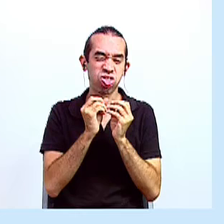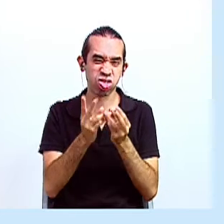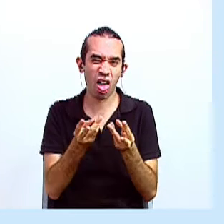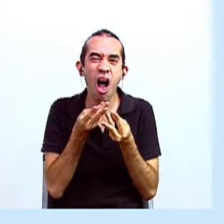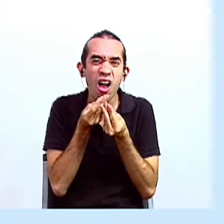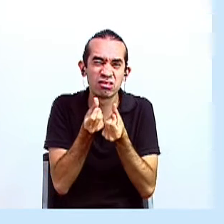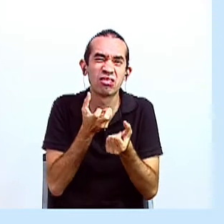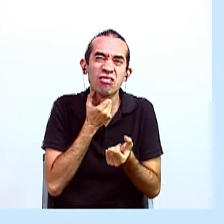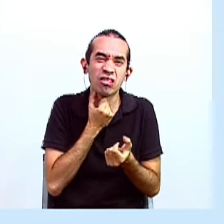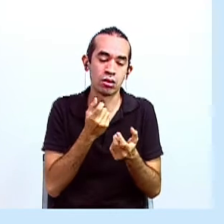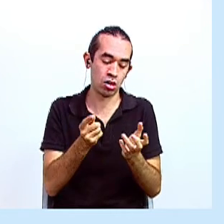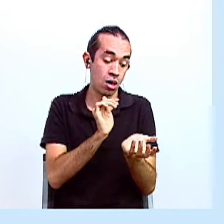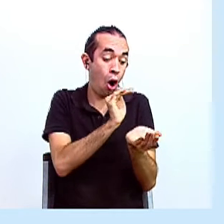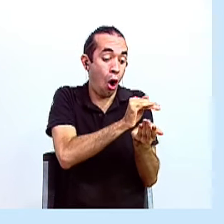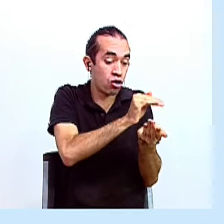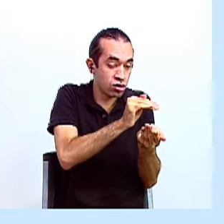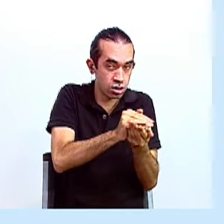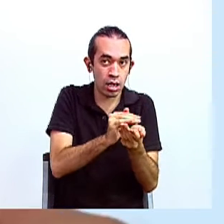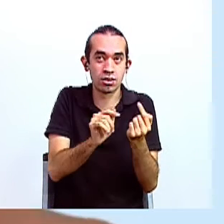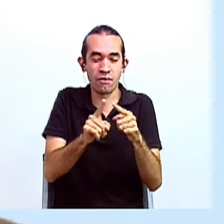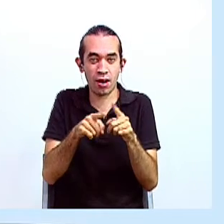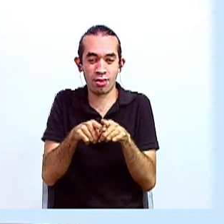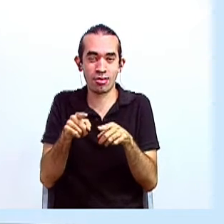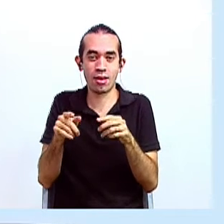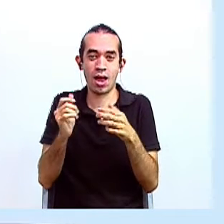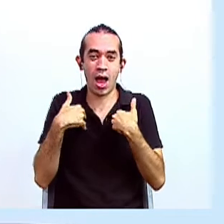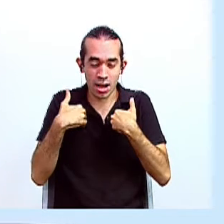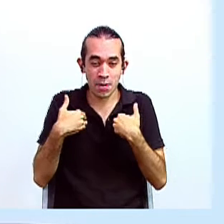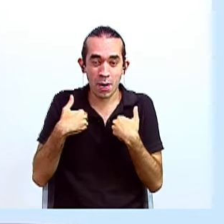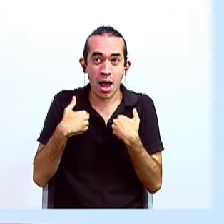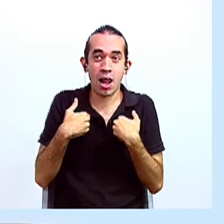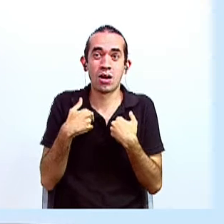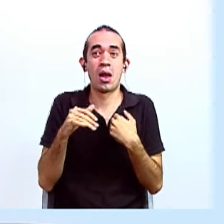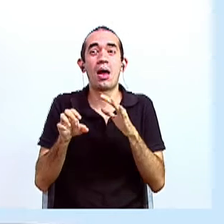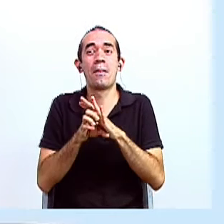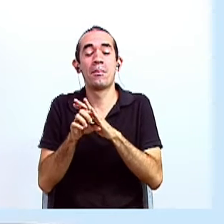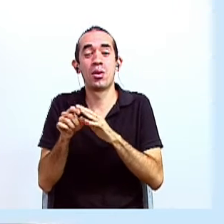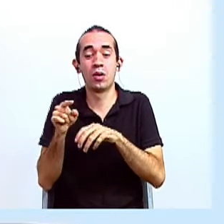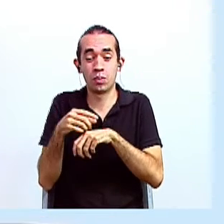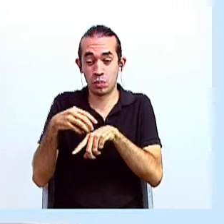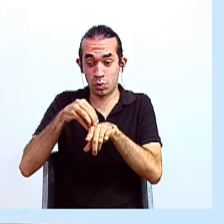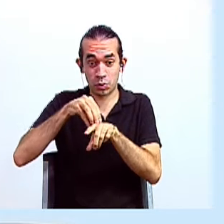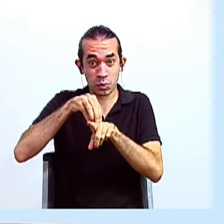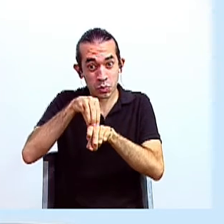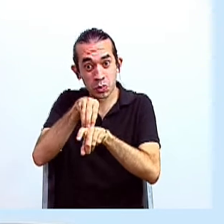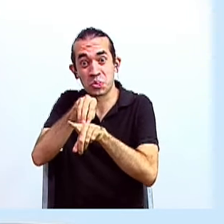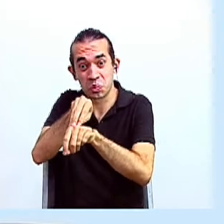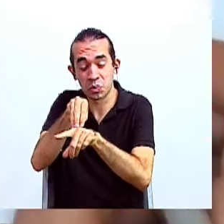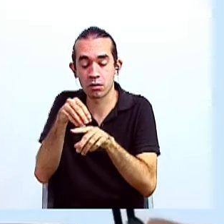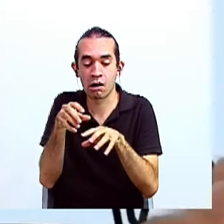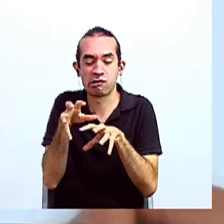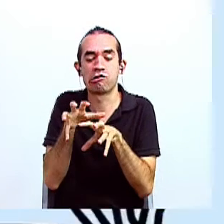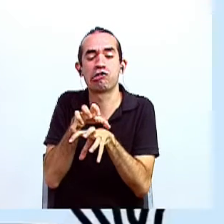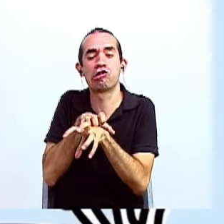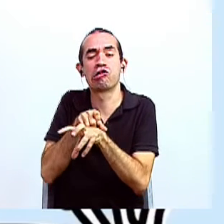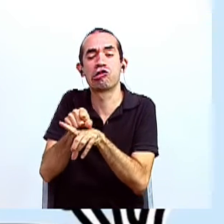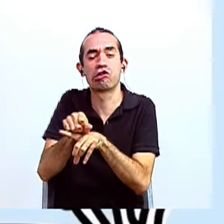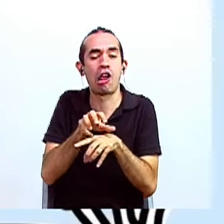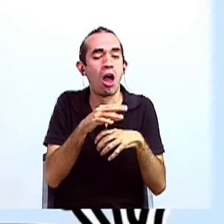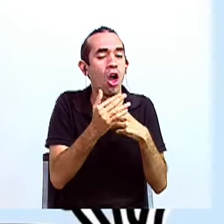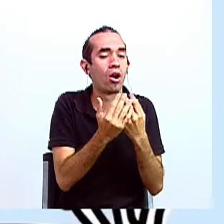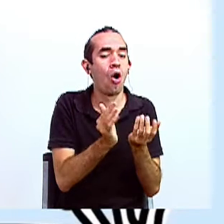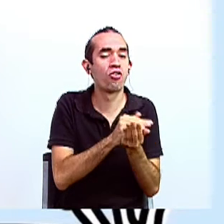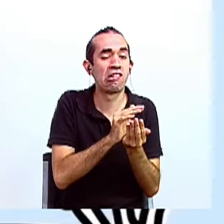las conchas, esqueletos de muchos organismos, provocando graves consecuencias que desequilibran el ecosistema marino.